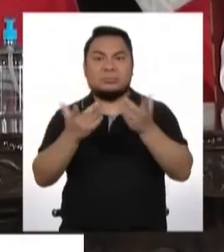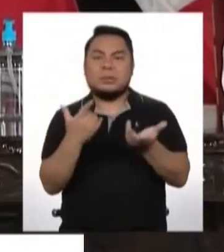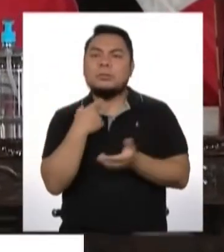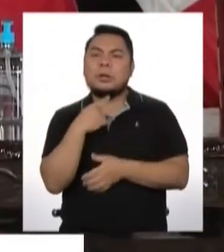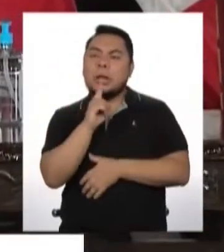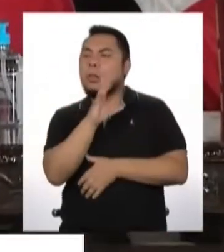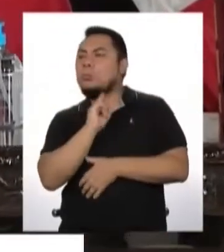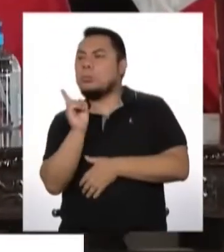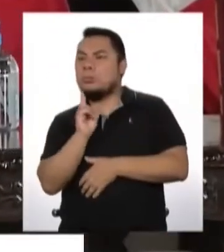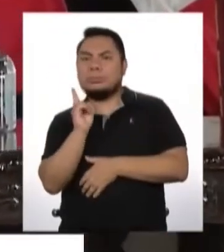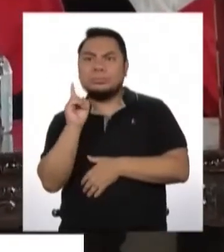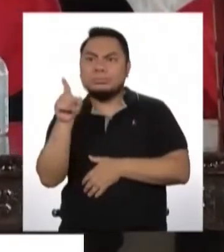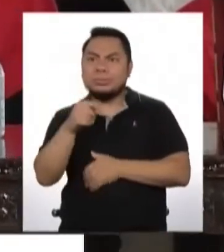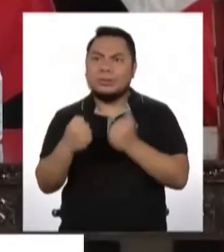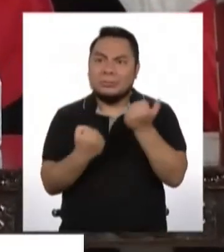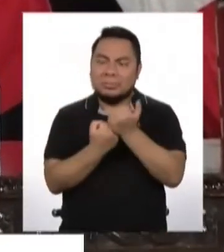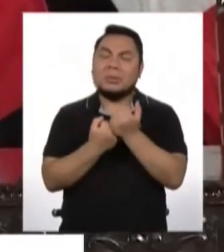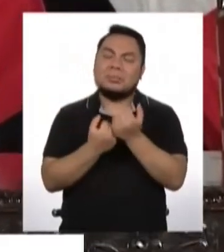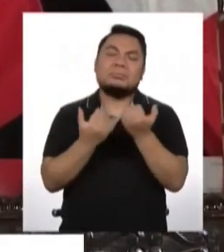Qué bien que hayan